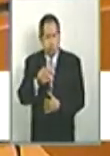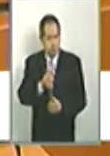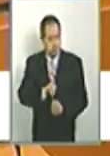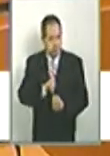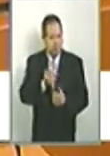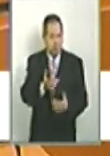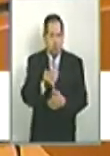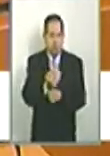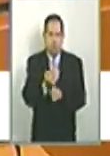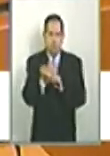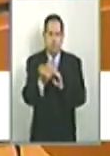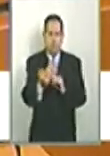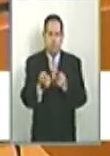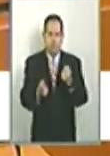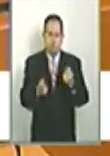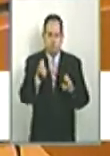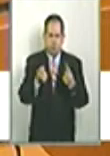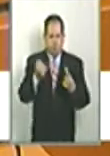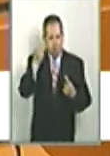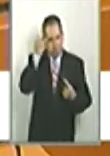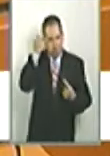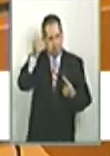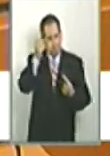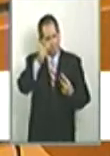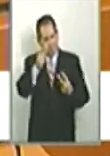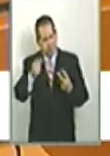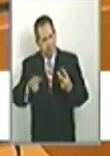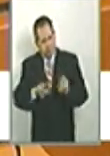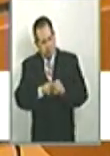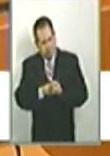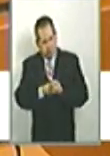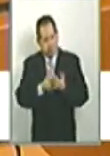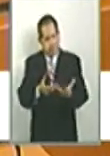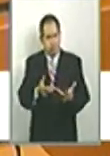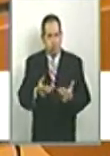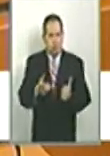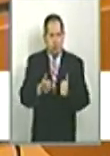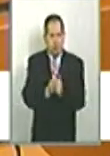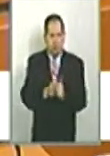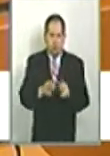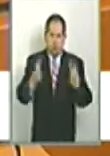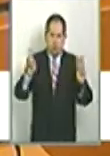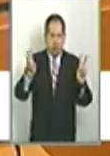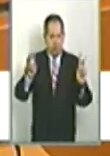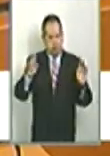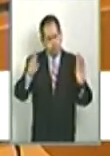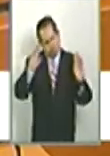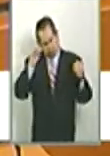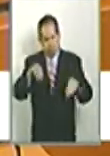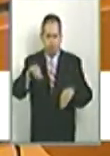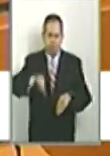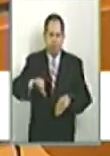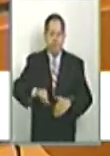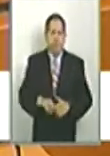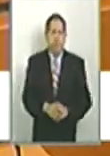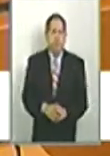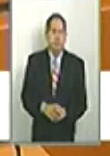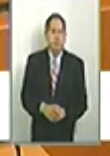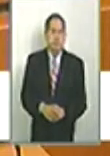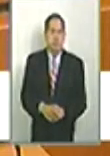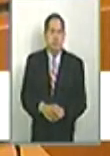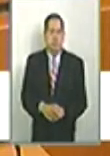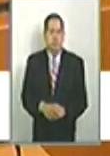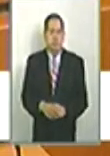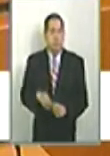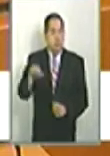expresaré aquí algunas consideraciones al respecto del tema que nos ocupa. Hoy, como